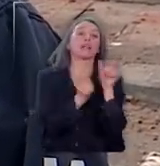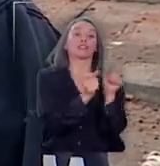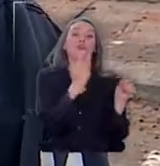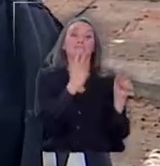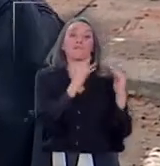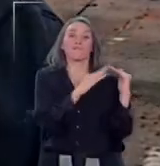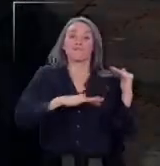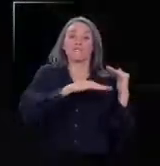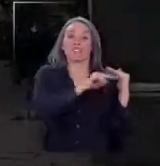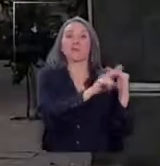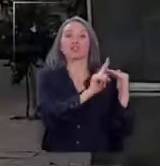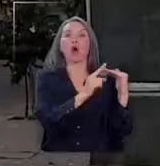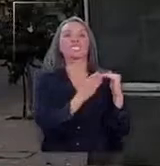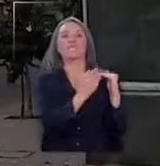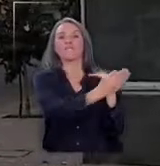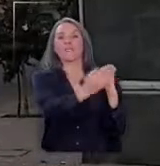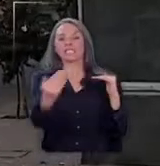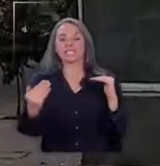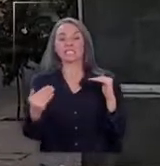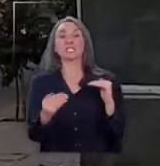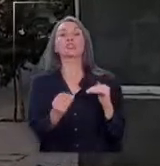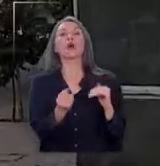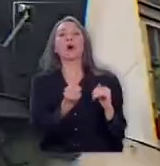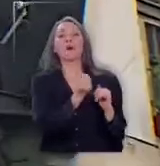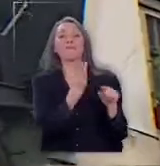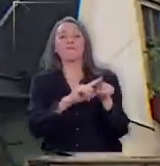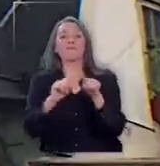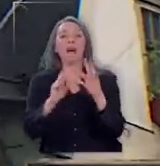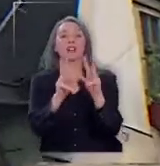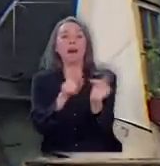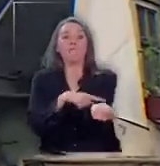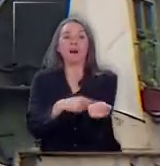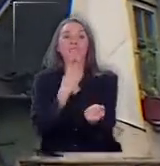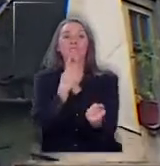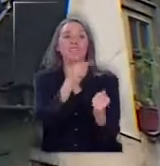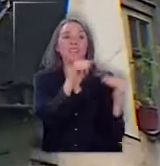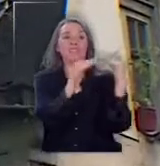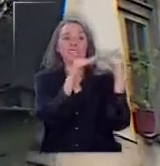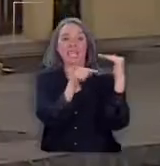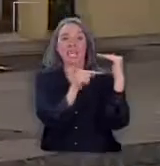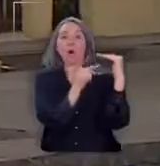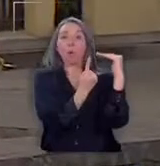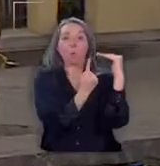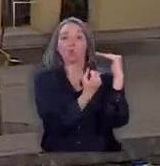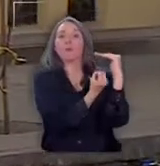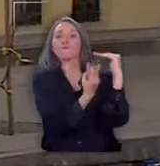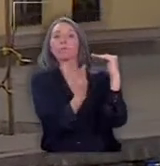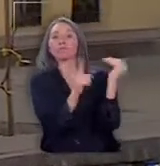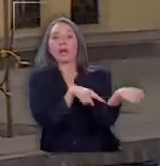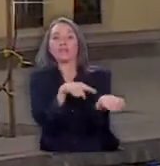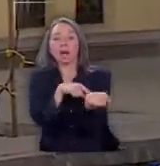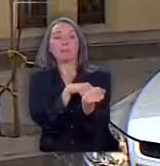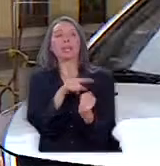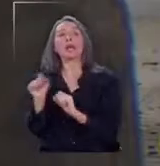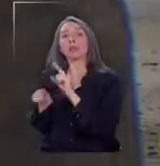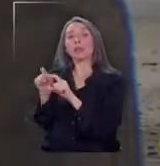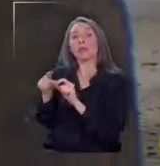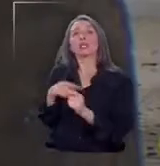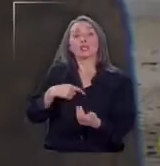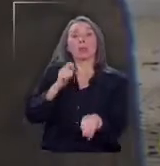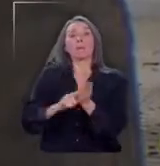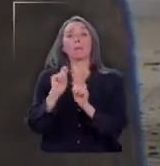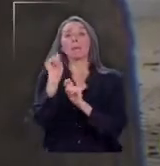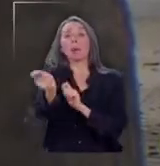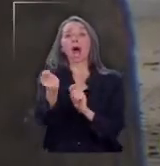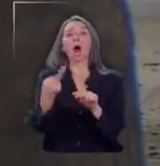realmente ni siquiera son vecinos son varios grupos familiares los que Residen en este domicilio parte de ellos se defienden dicen que pagan